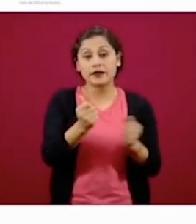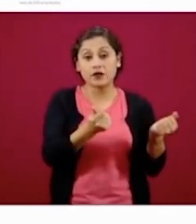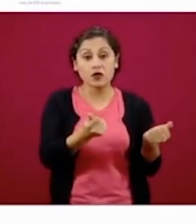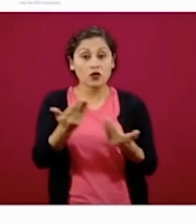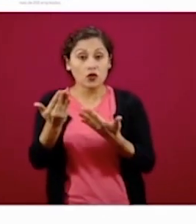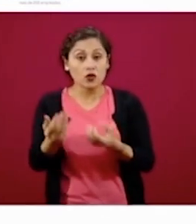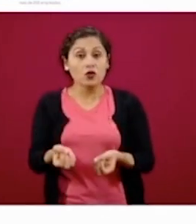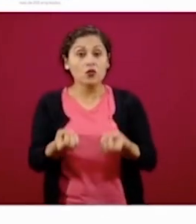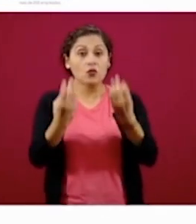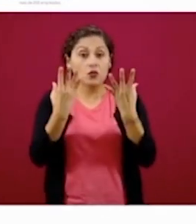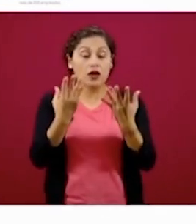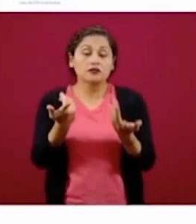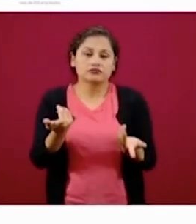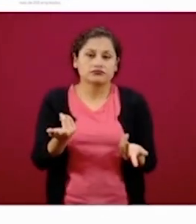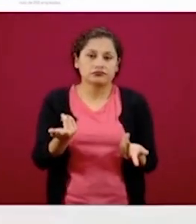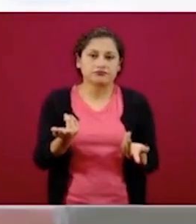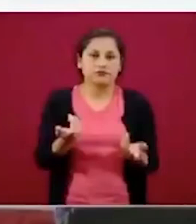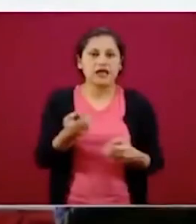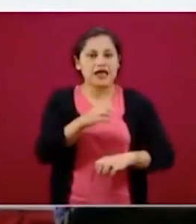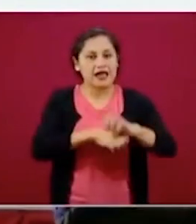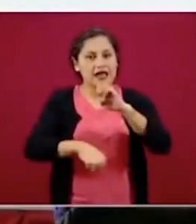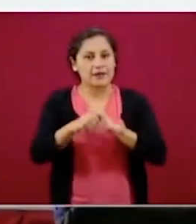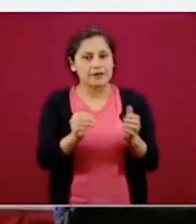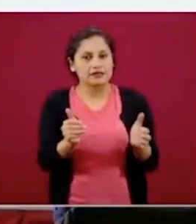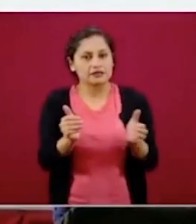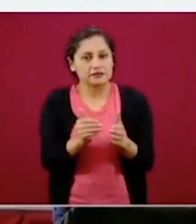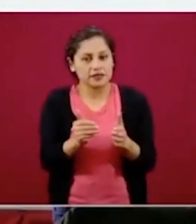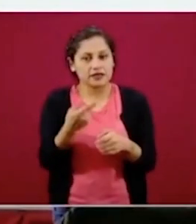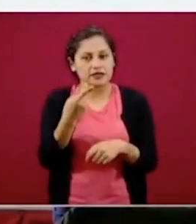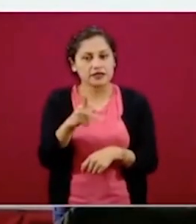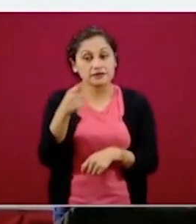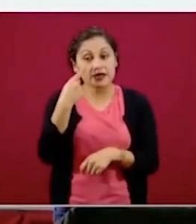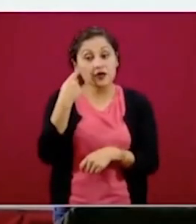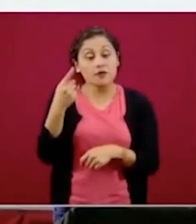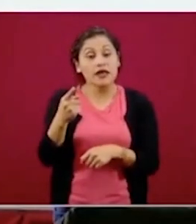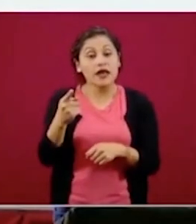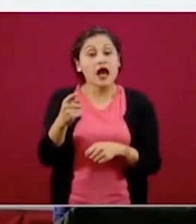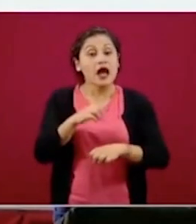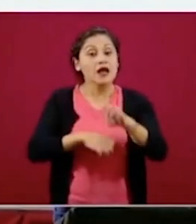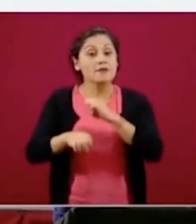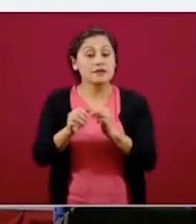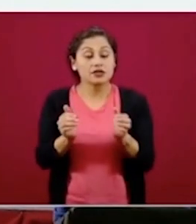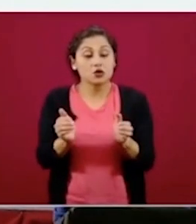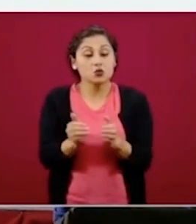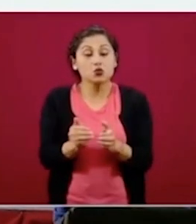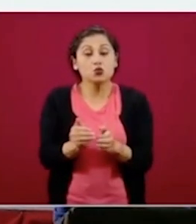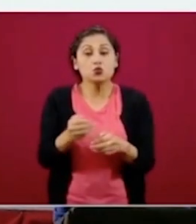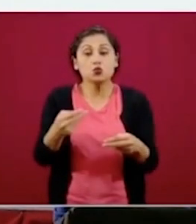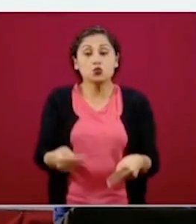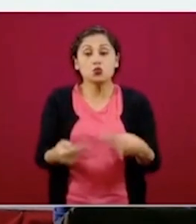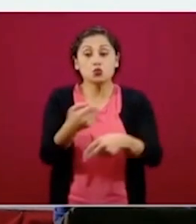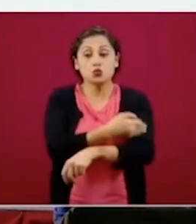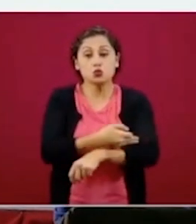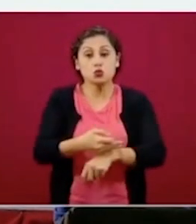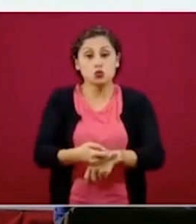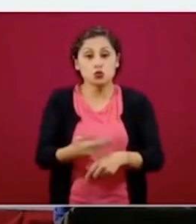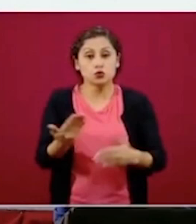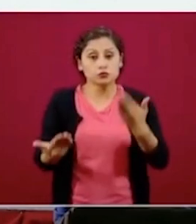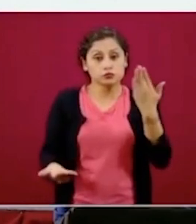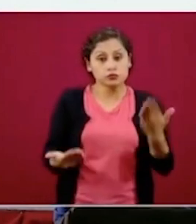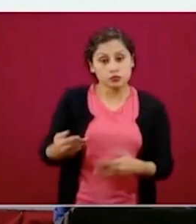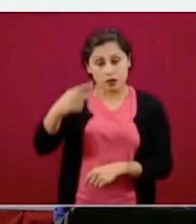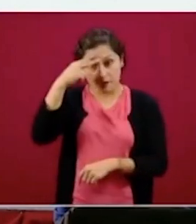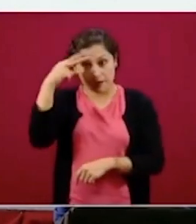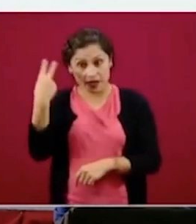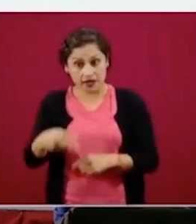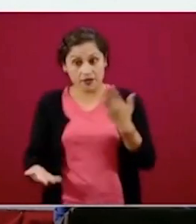son exportaciones de empresas medianas y vean dónde están las pequeñas y las micro frente a ese mismo caso para México. Ni